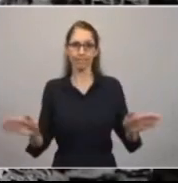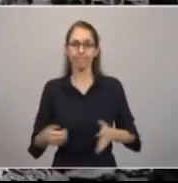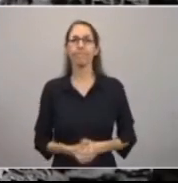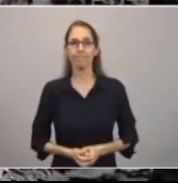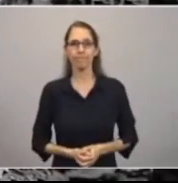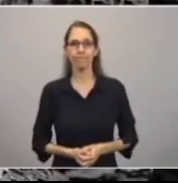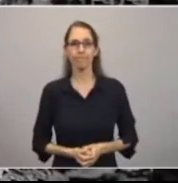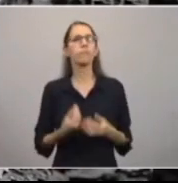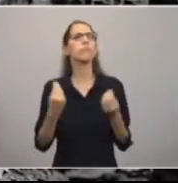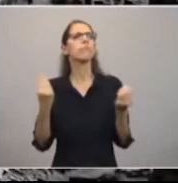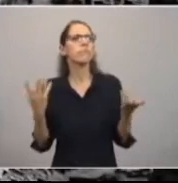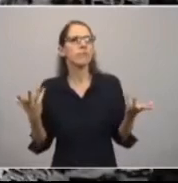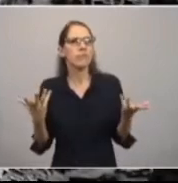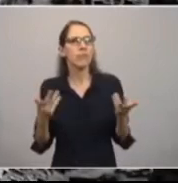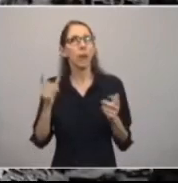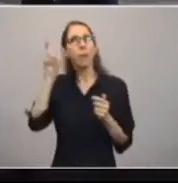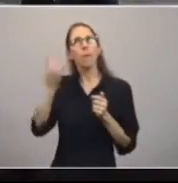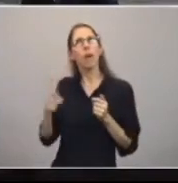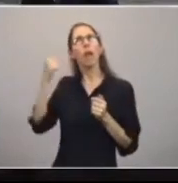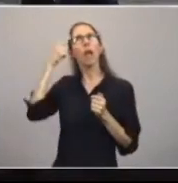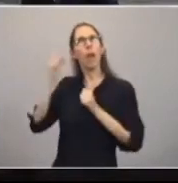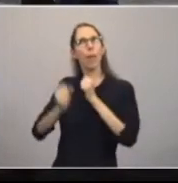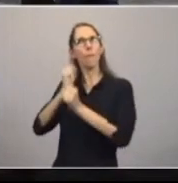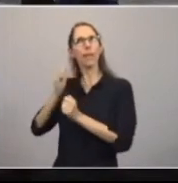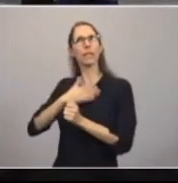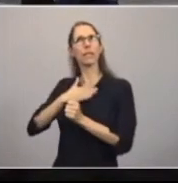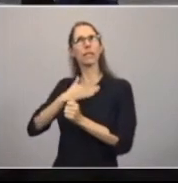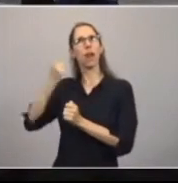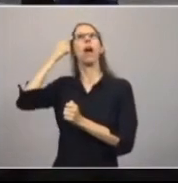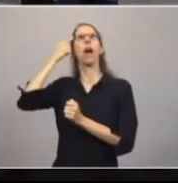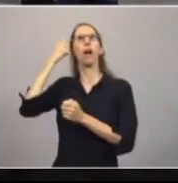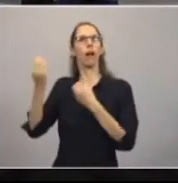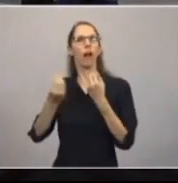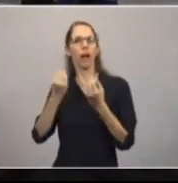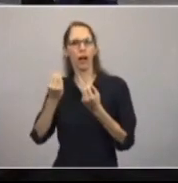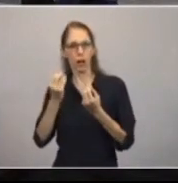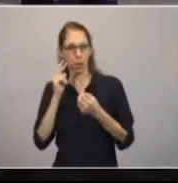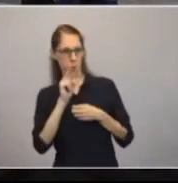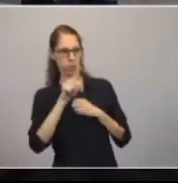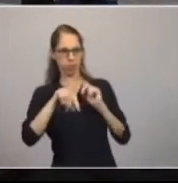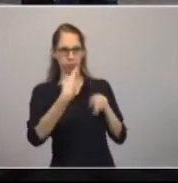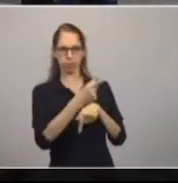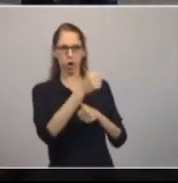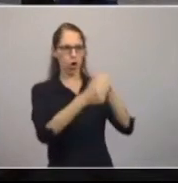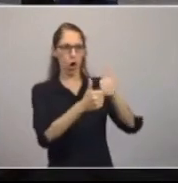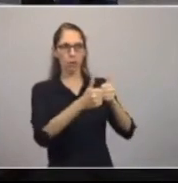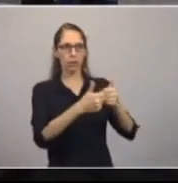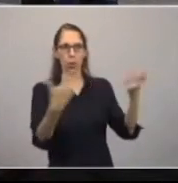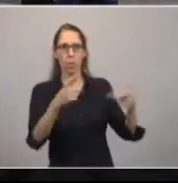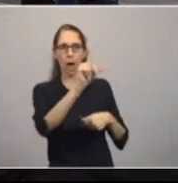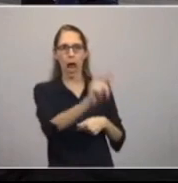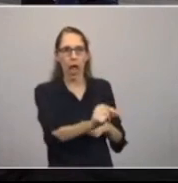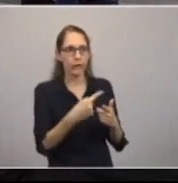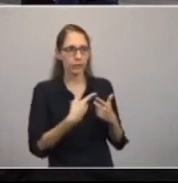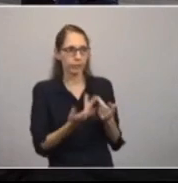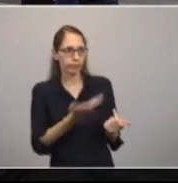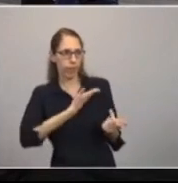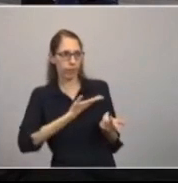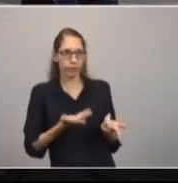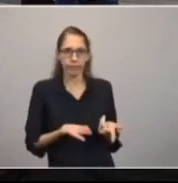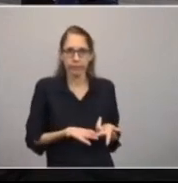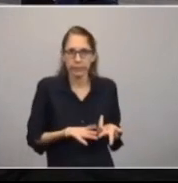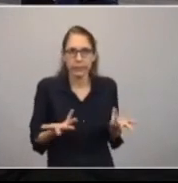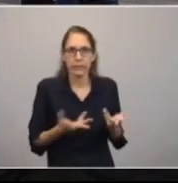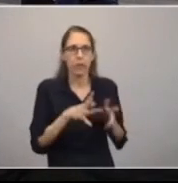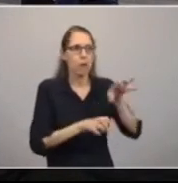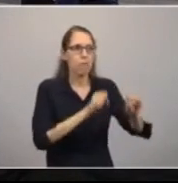Inexorable. Porque desde el punto de vista del empresario individual, ¿qué le pasa? Le ponen una competencia desleal. Viene barata para